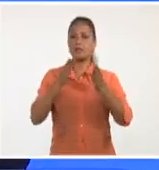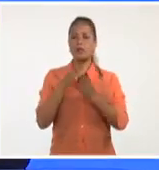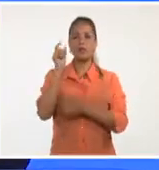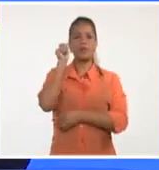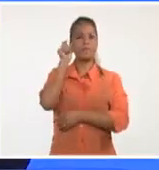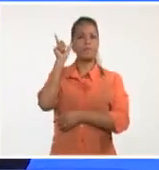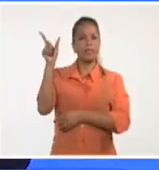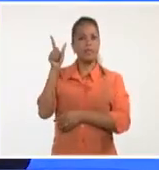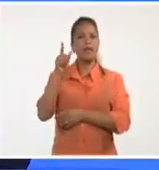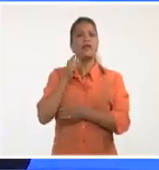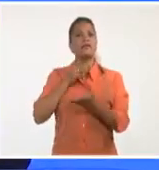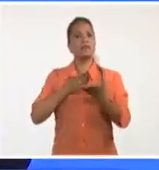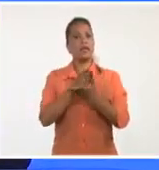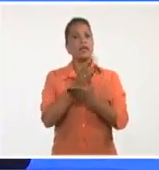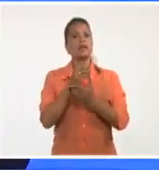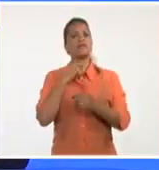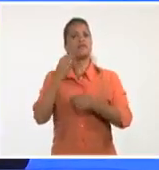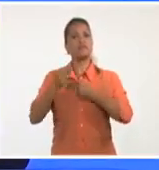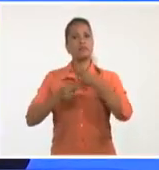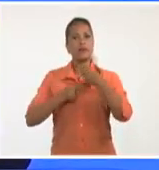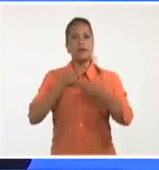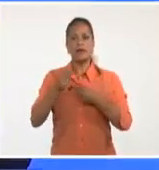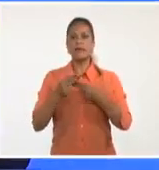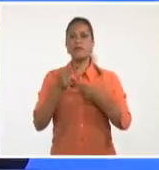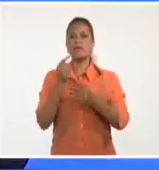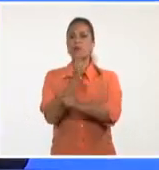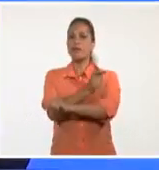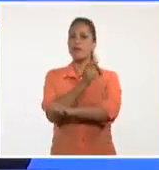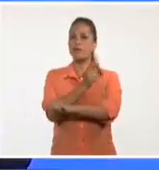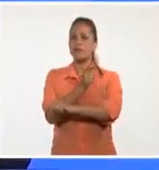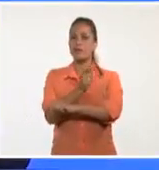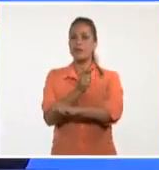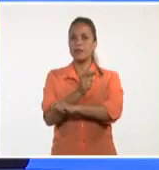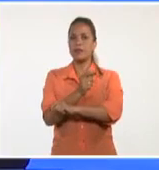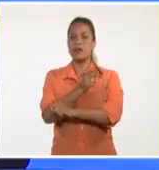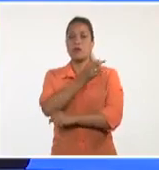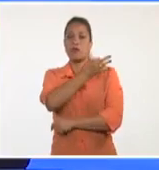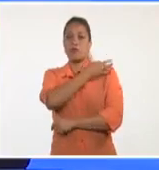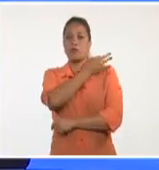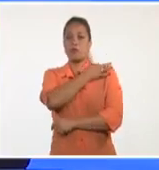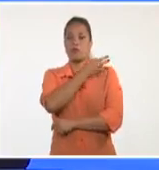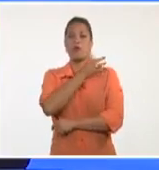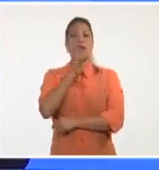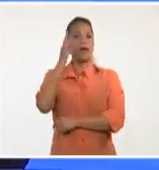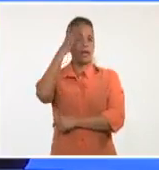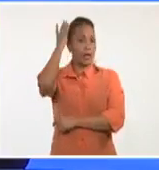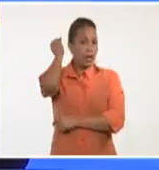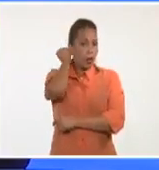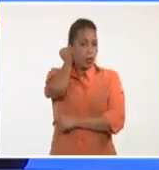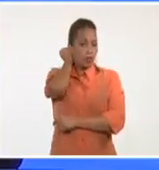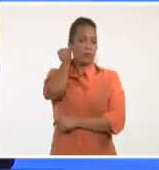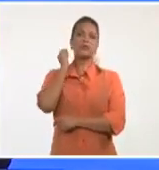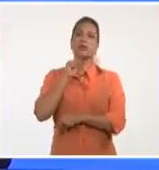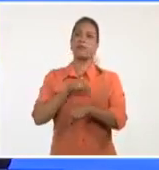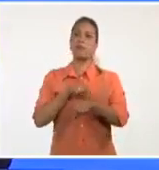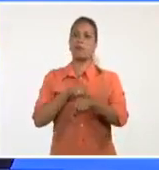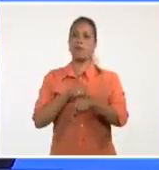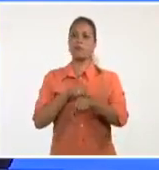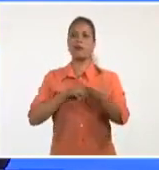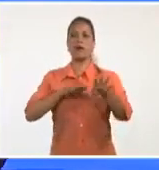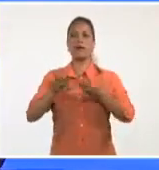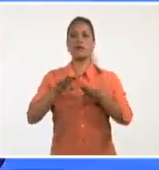se sostiene y fortalece con las enseñanzas del general de ejército Raúl Castro Ruz en la acción de la nueva